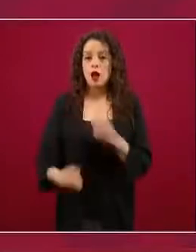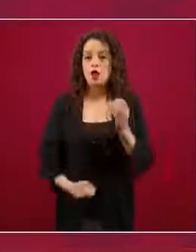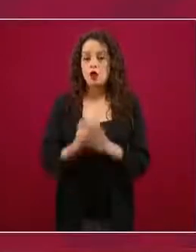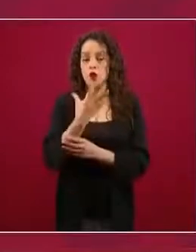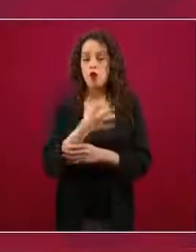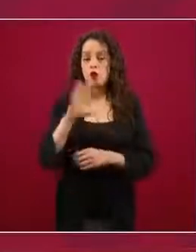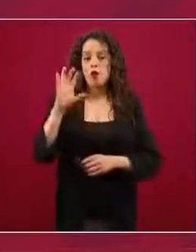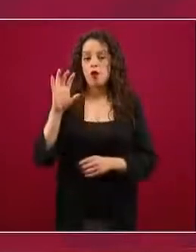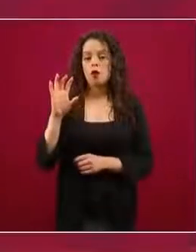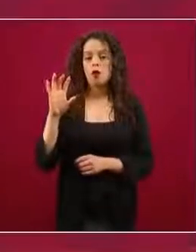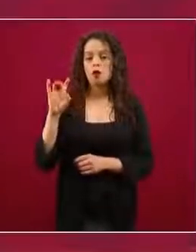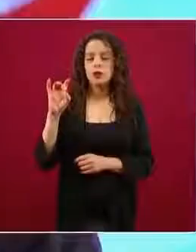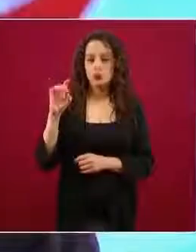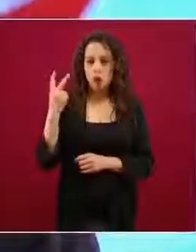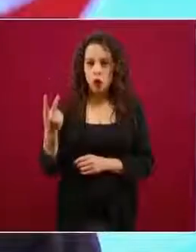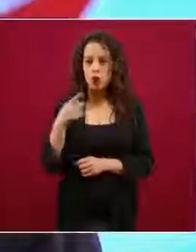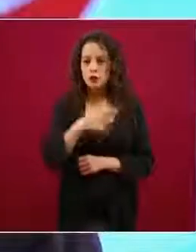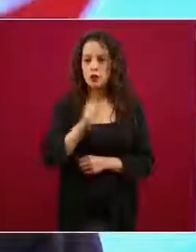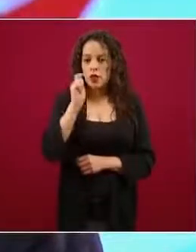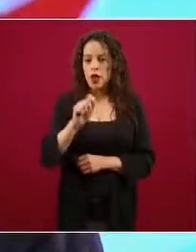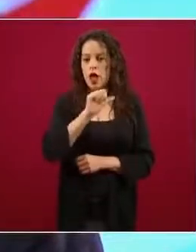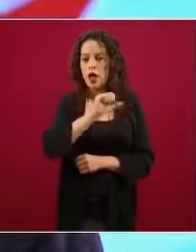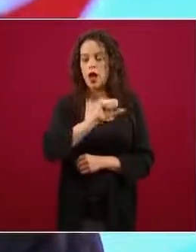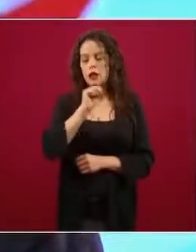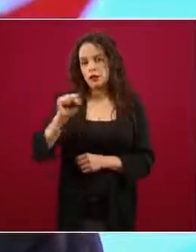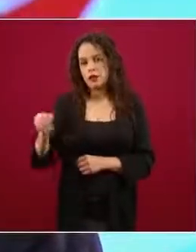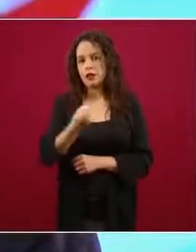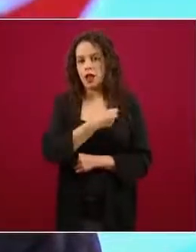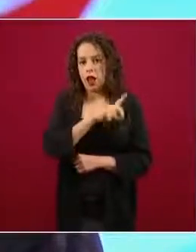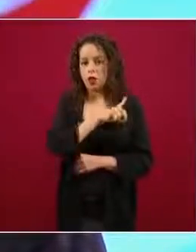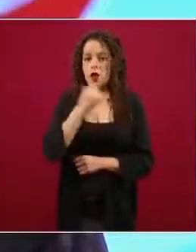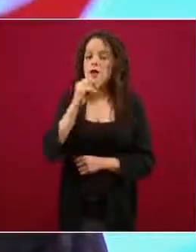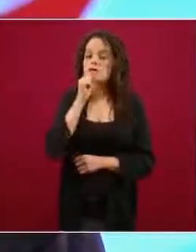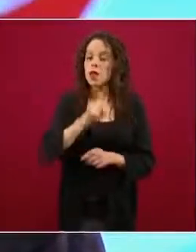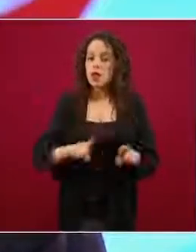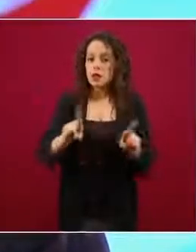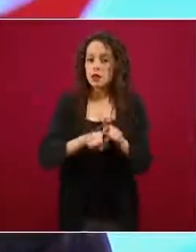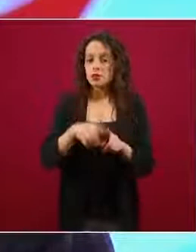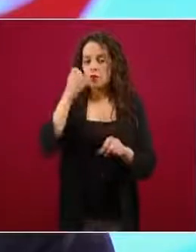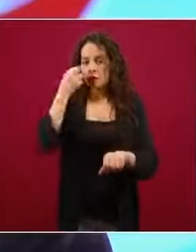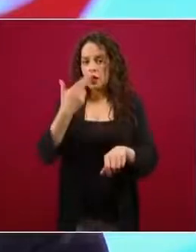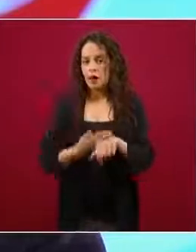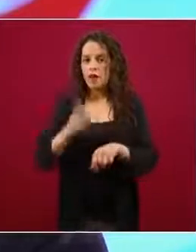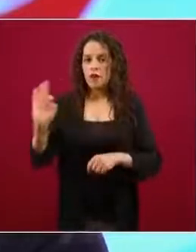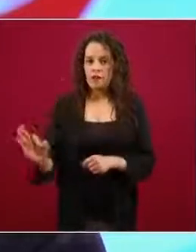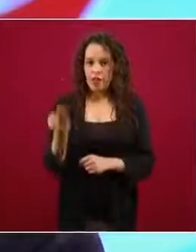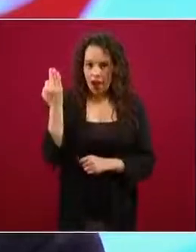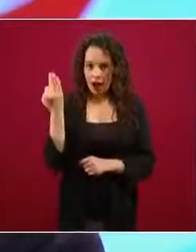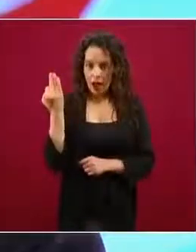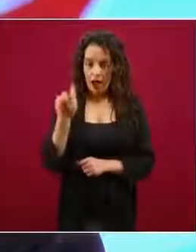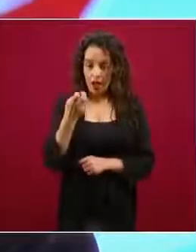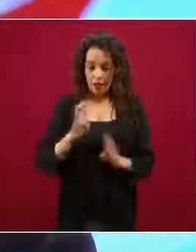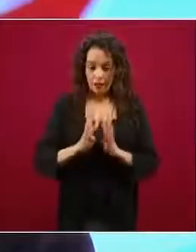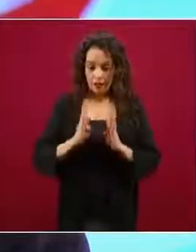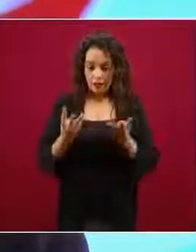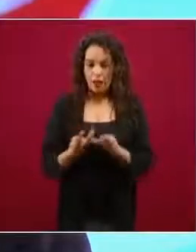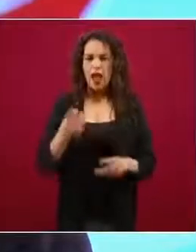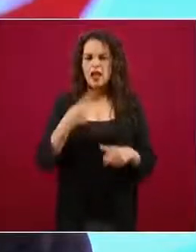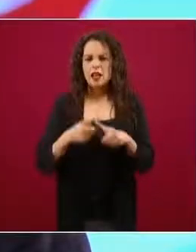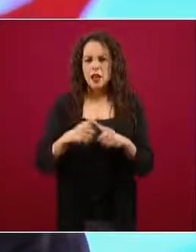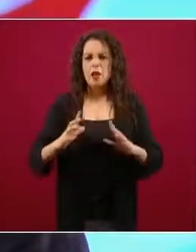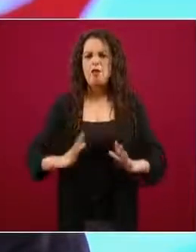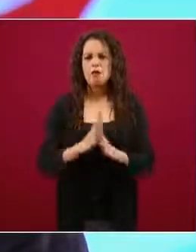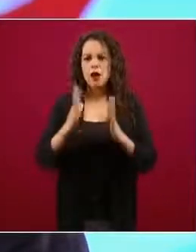de salud, además, desde luego, de la Secretaría Federal. En el Consejo participan cada una de